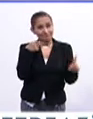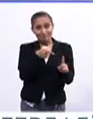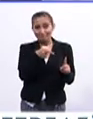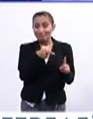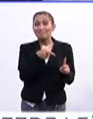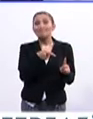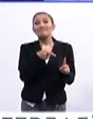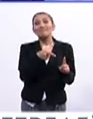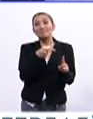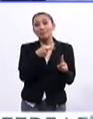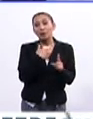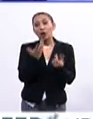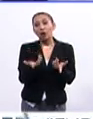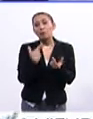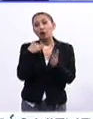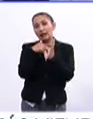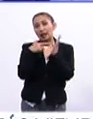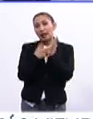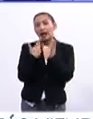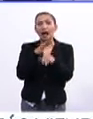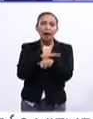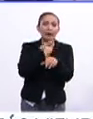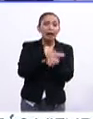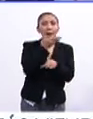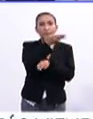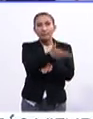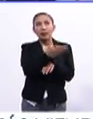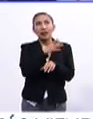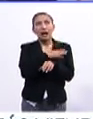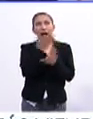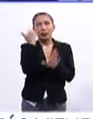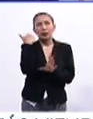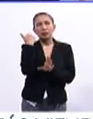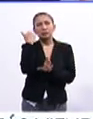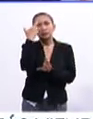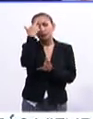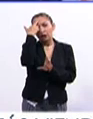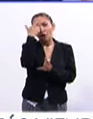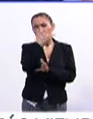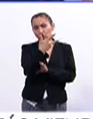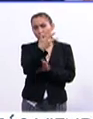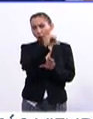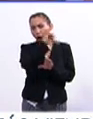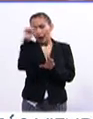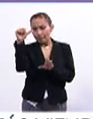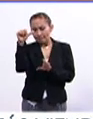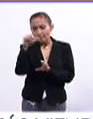contar pues con los requisitos. El promedio que se pedía, si mal no recuerdo, era de 8.